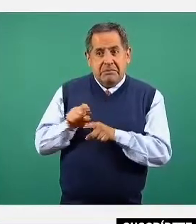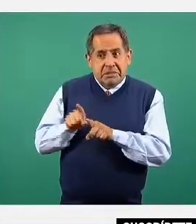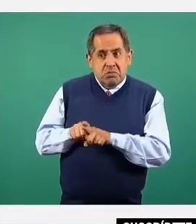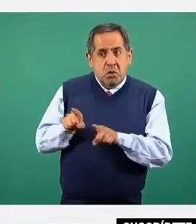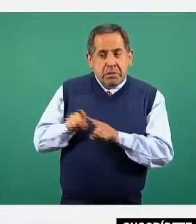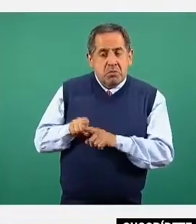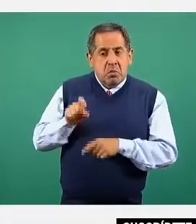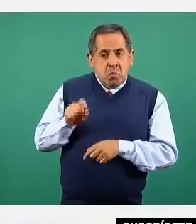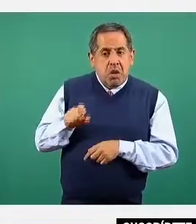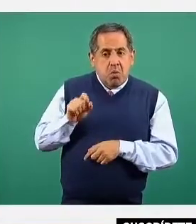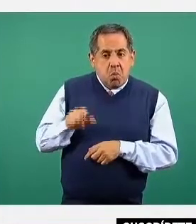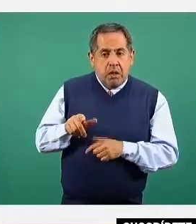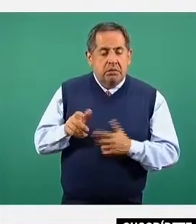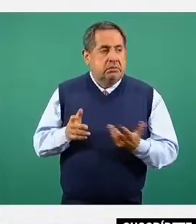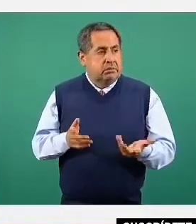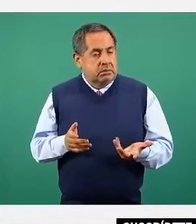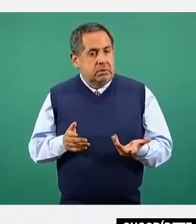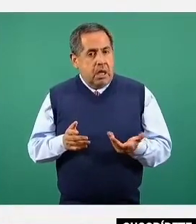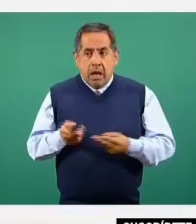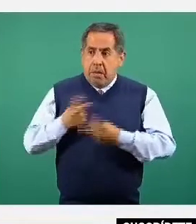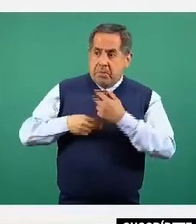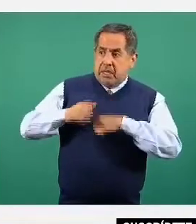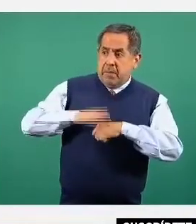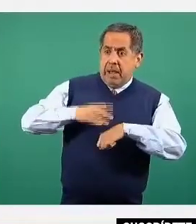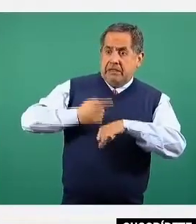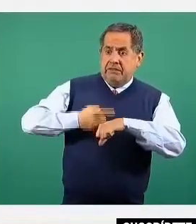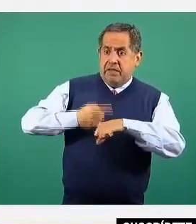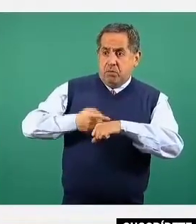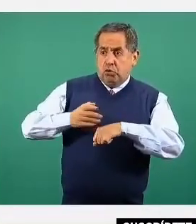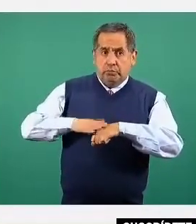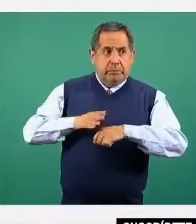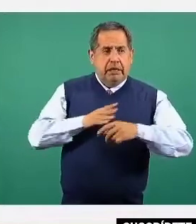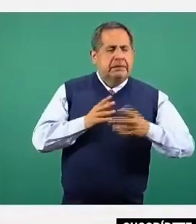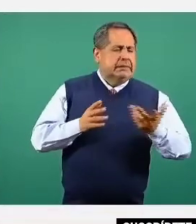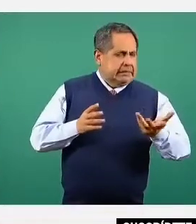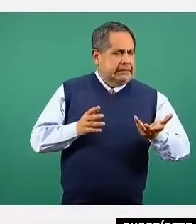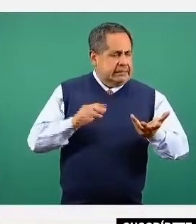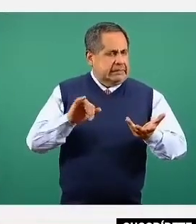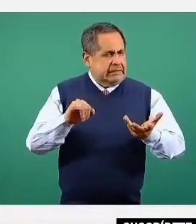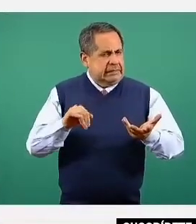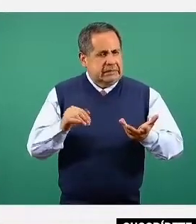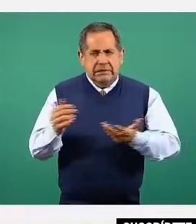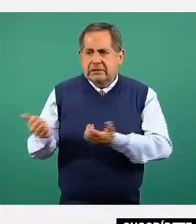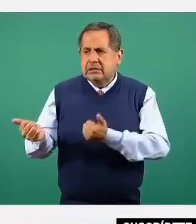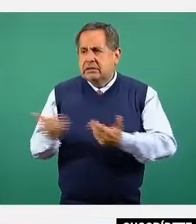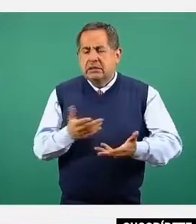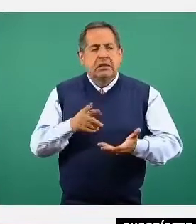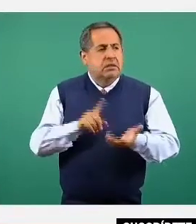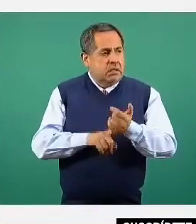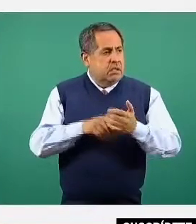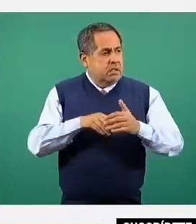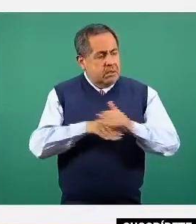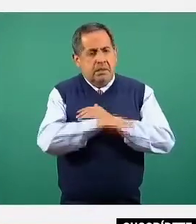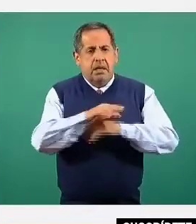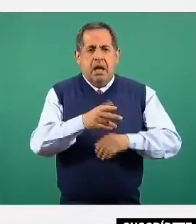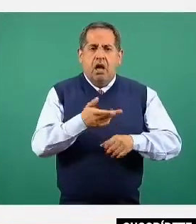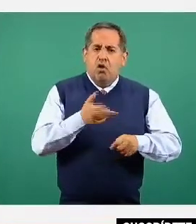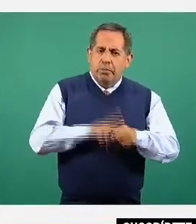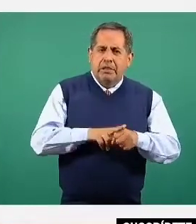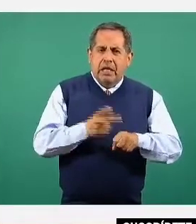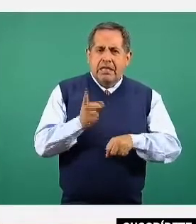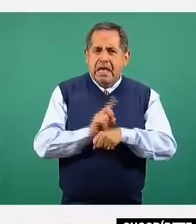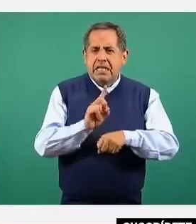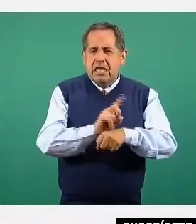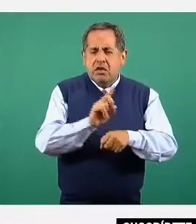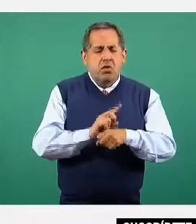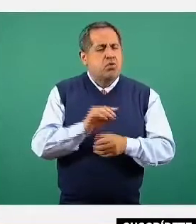quiere decir que no estén llegando más pacientes a hospitalizarse. De hecho, la tasa de hospitalización o la cantidad de pacientes que llegan día a día